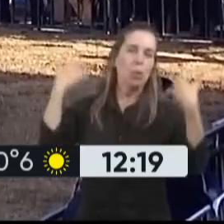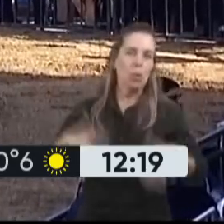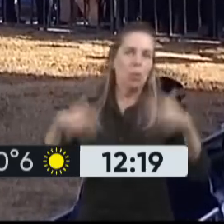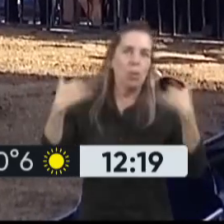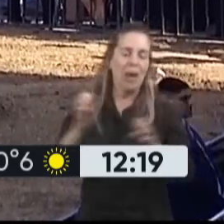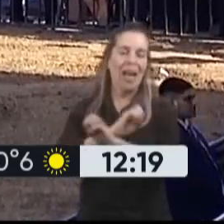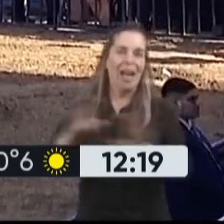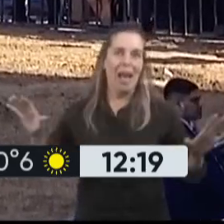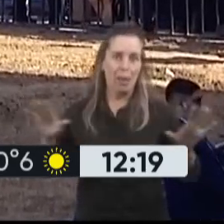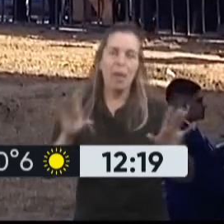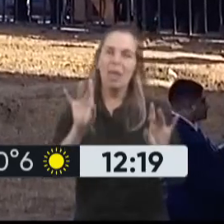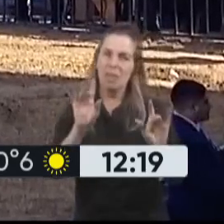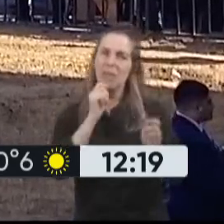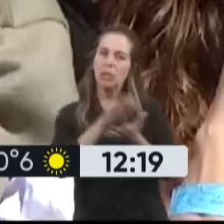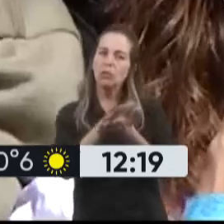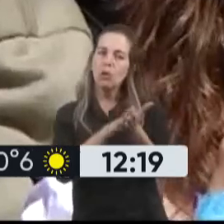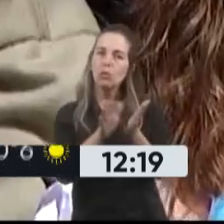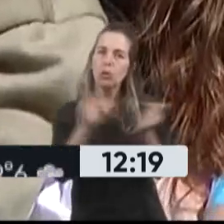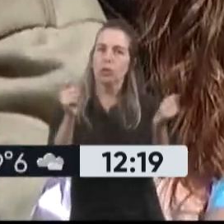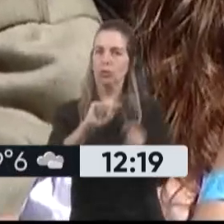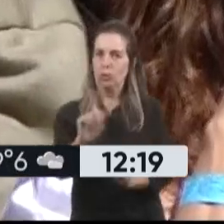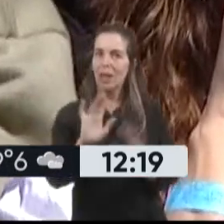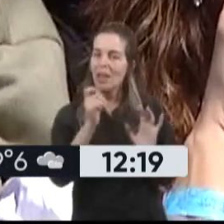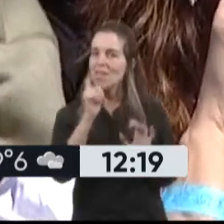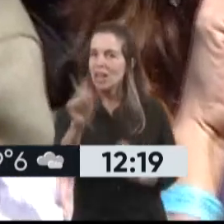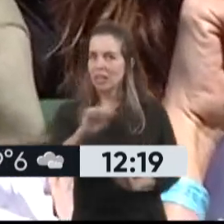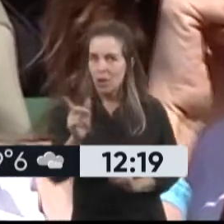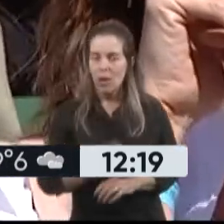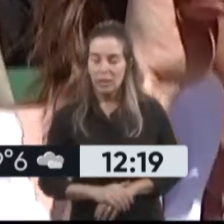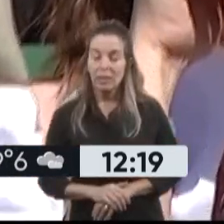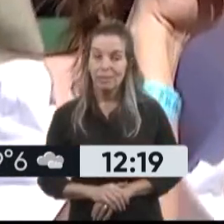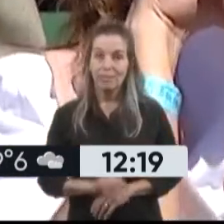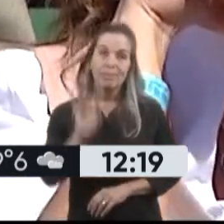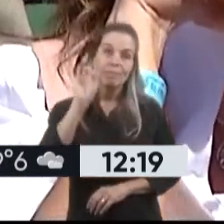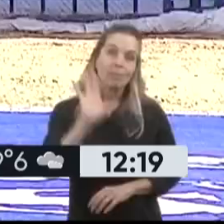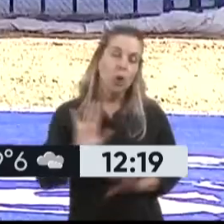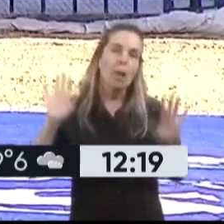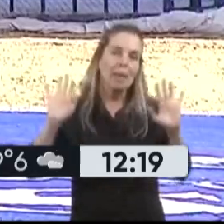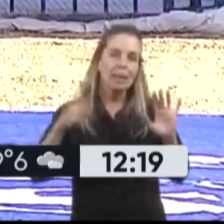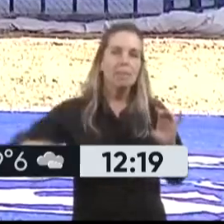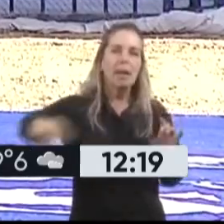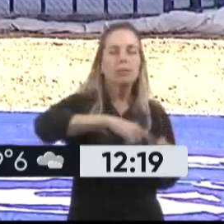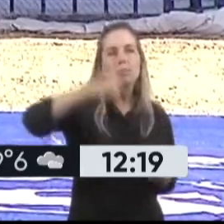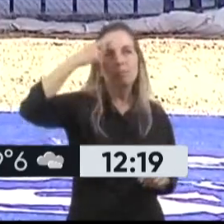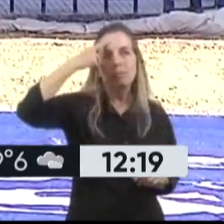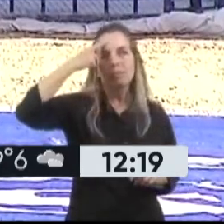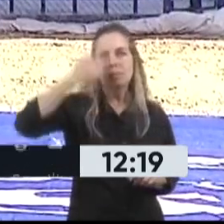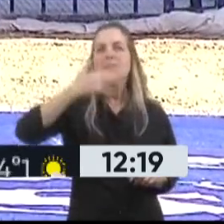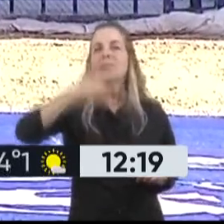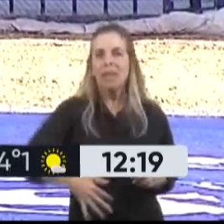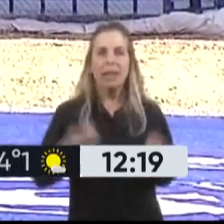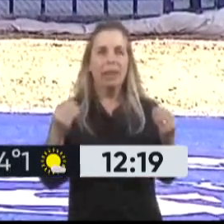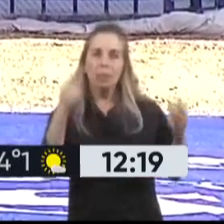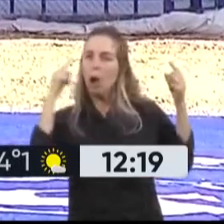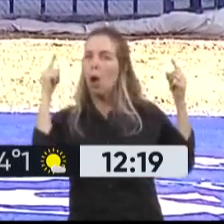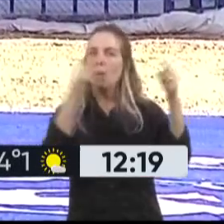una solución inmediata. Solo para que haya una conciencia del desafío con